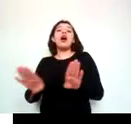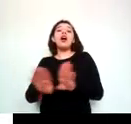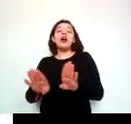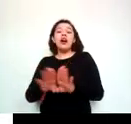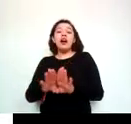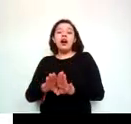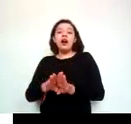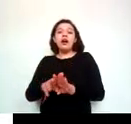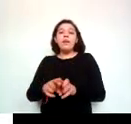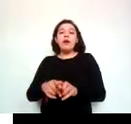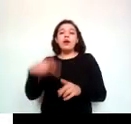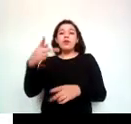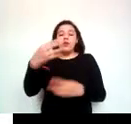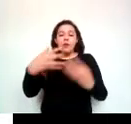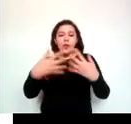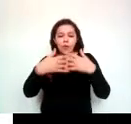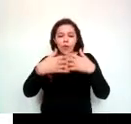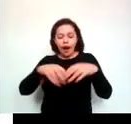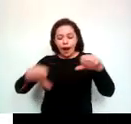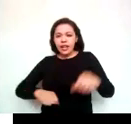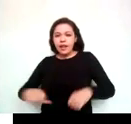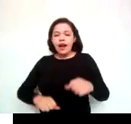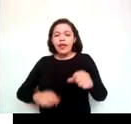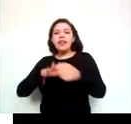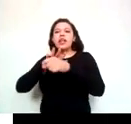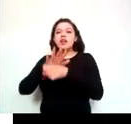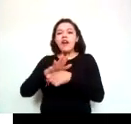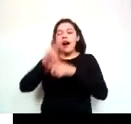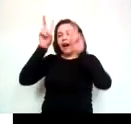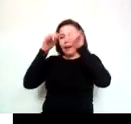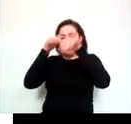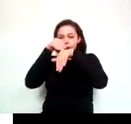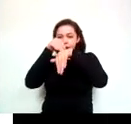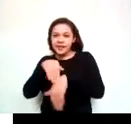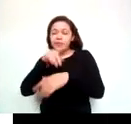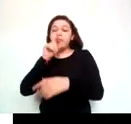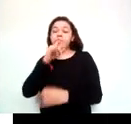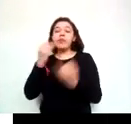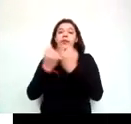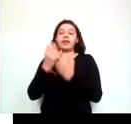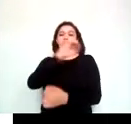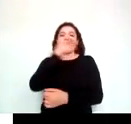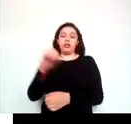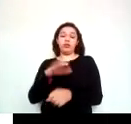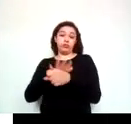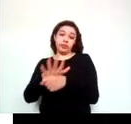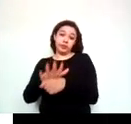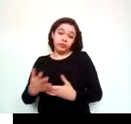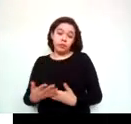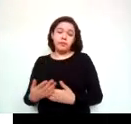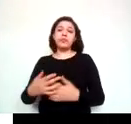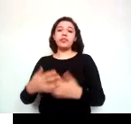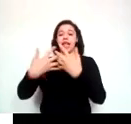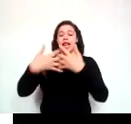son sus funciones, cuáles son sus actividades con relación a la normatividad y cuáles son sus obligaciones. Y cómo es que la empresa va a